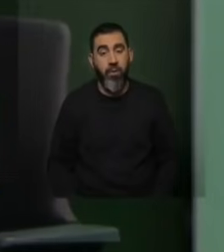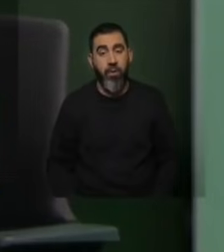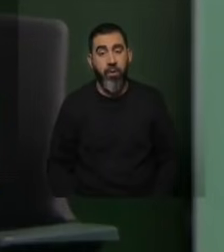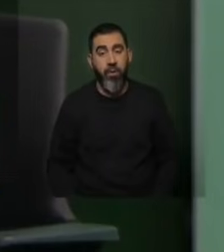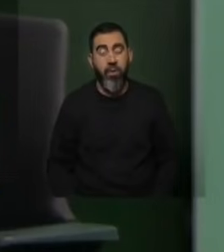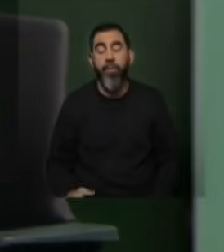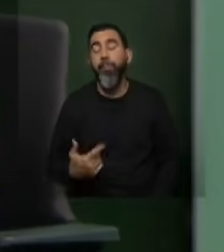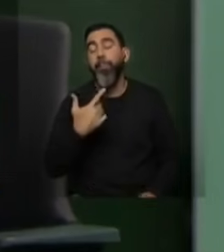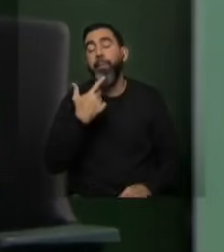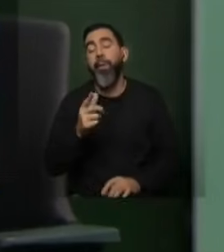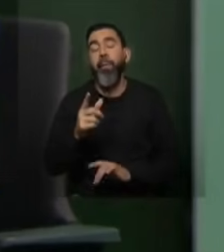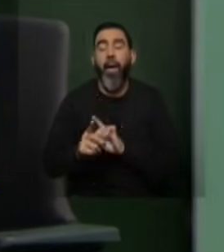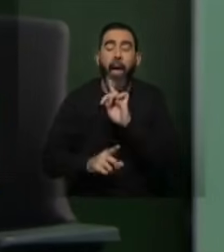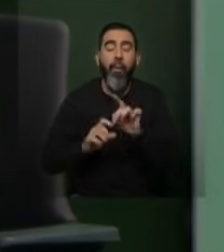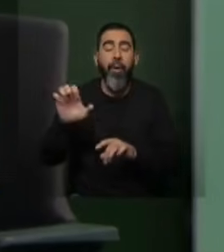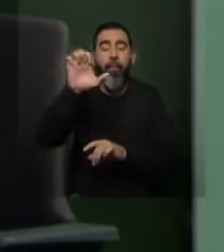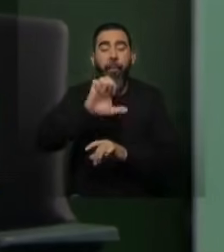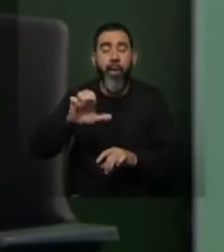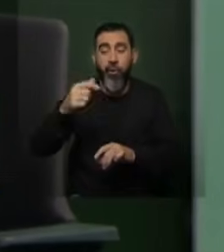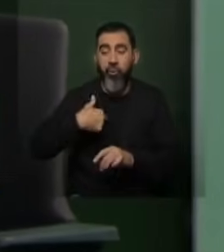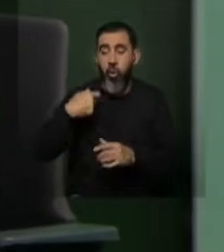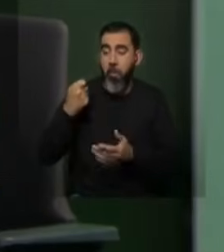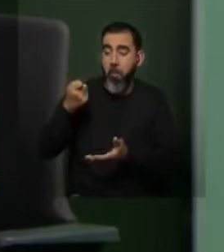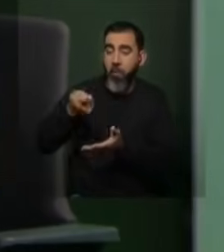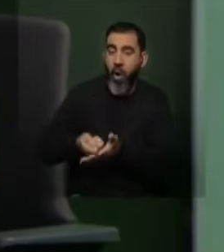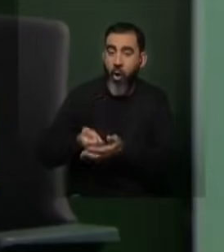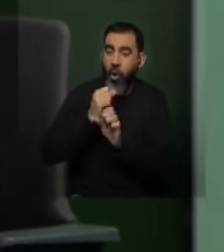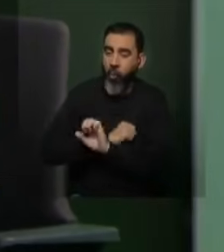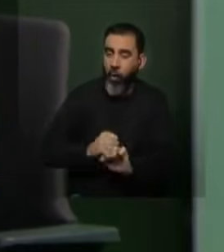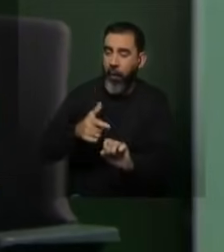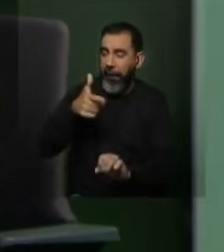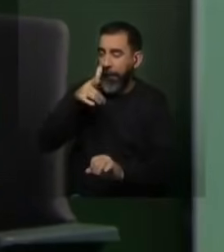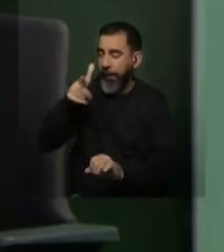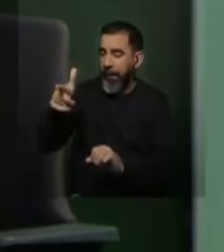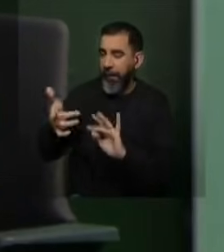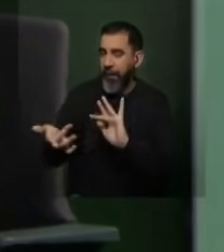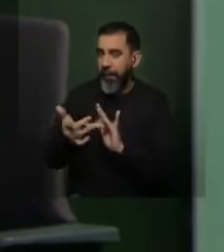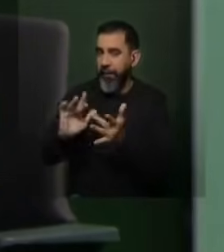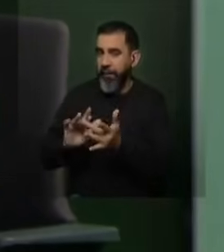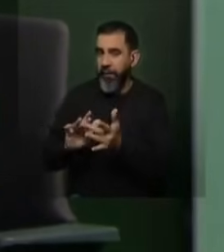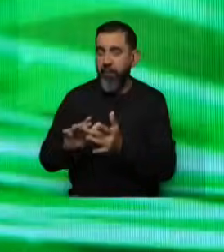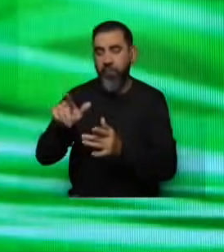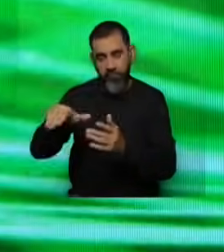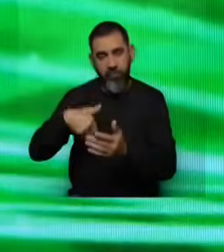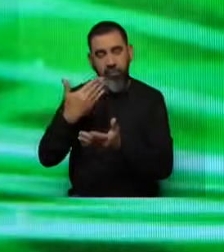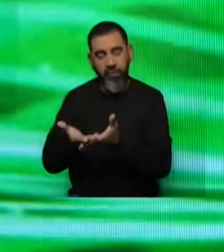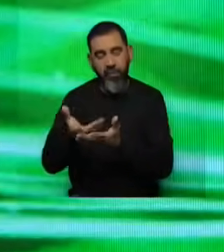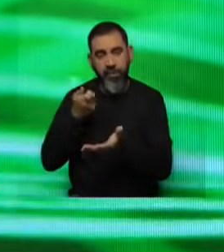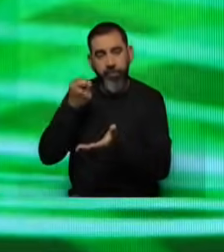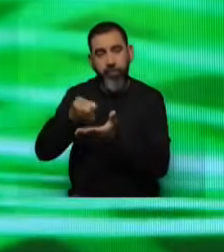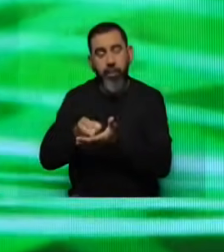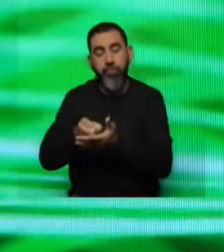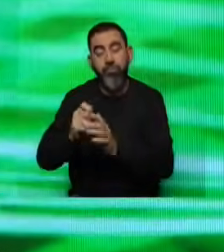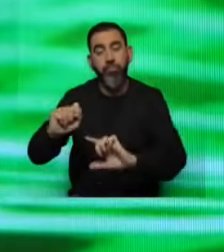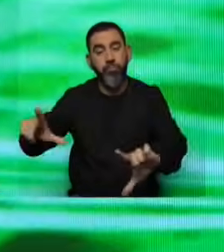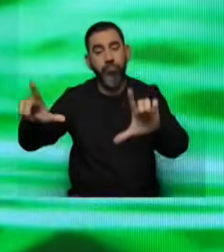dio que por ejemplo algún empresario puede decir Bueno si yo aporto tanto puedo tener una línea directa con determin eso es lo que nosotros planteamos con el aporte de las personas